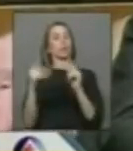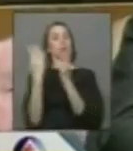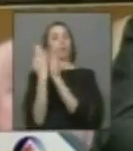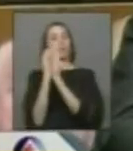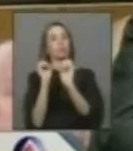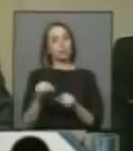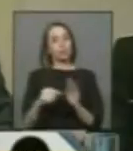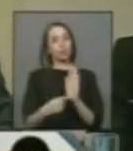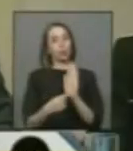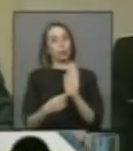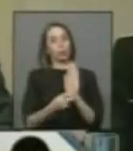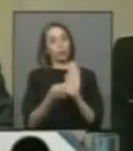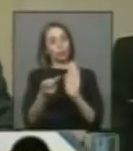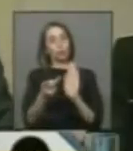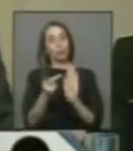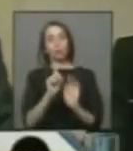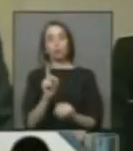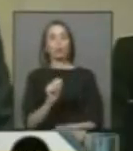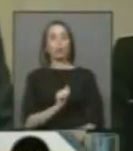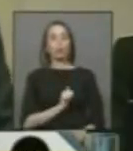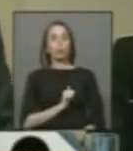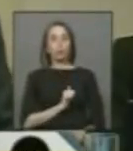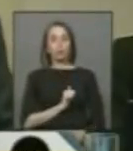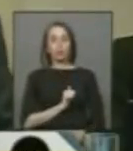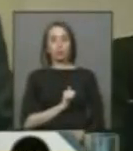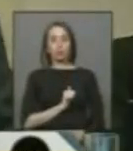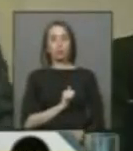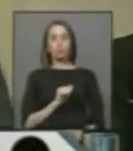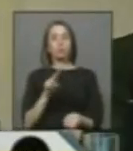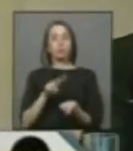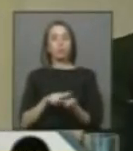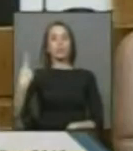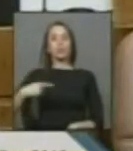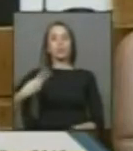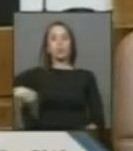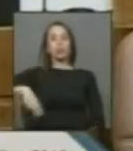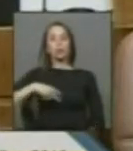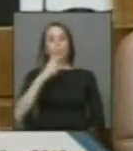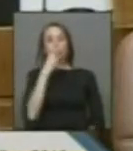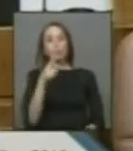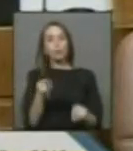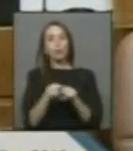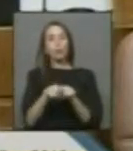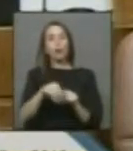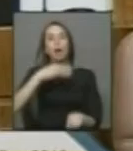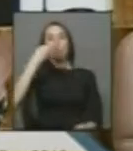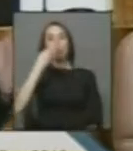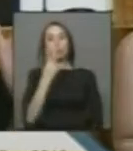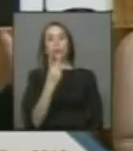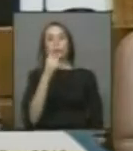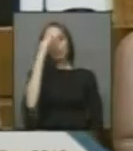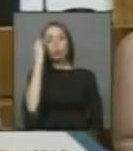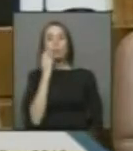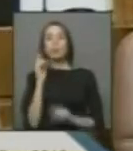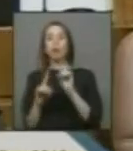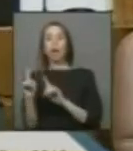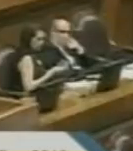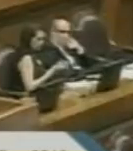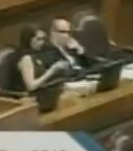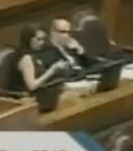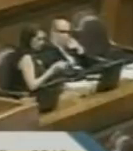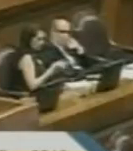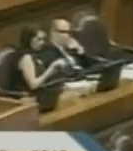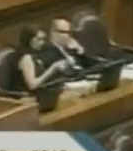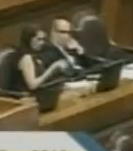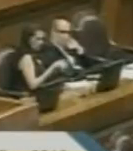fue lo que pasó en salud? El ministro anunció en el transcurso de este debate que dentro de los próximos días se va a dar a conocer una